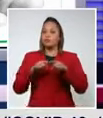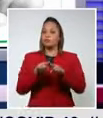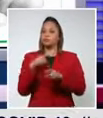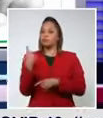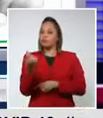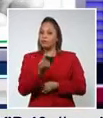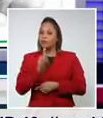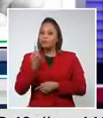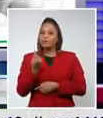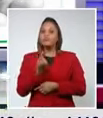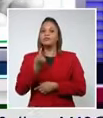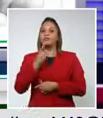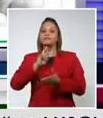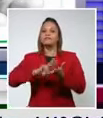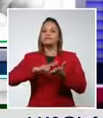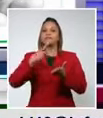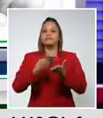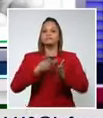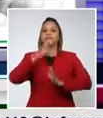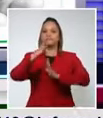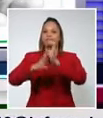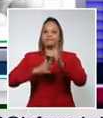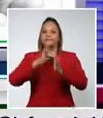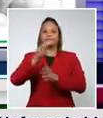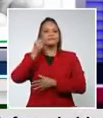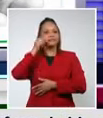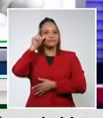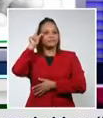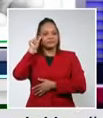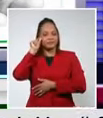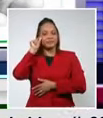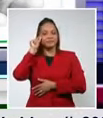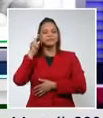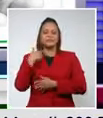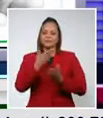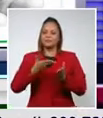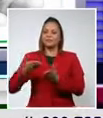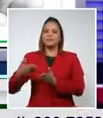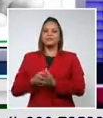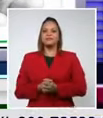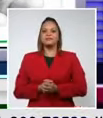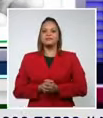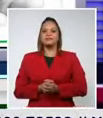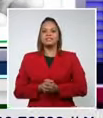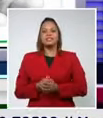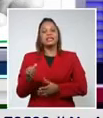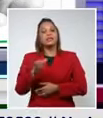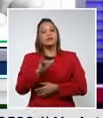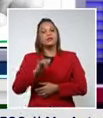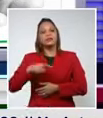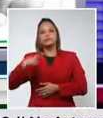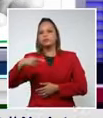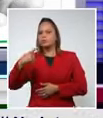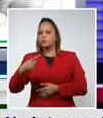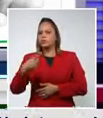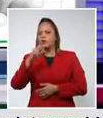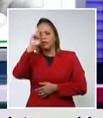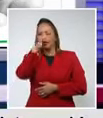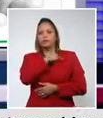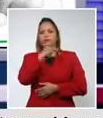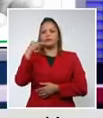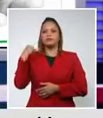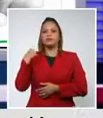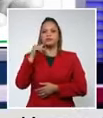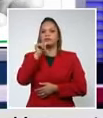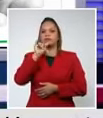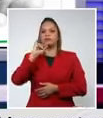mañana nuestra intérprete de lengua de señas, Marilei Mis Repilado, a quien doy la bienvenida. Y por supuesto, como es habitual, al doctor Francisco Durán García,